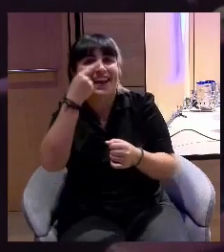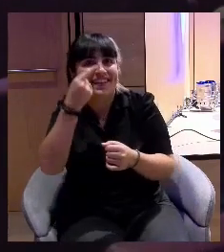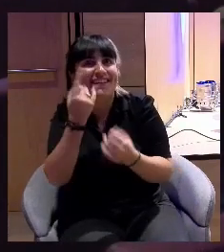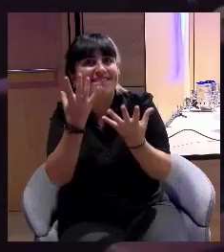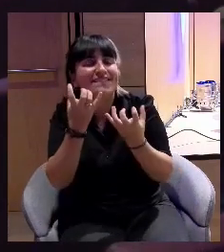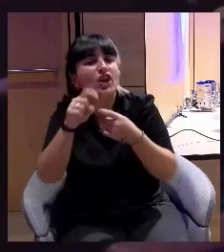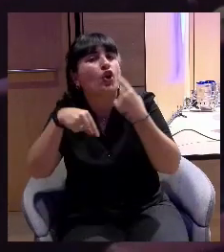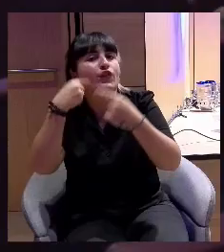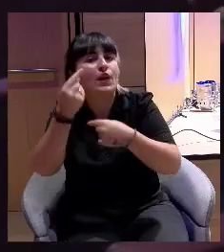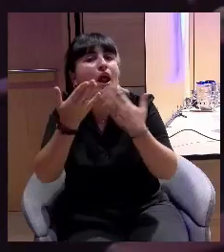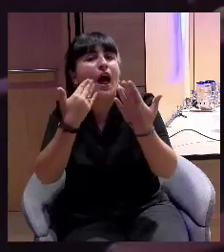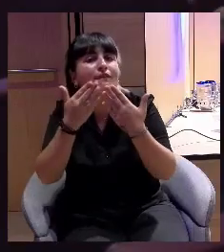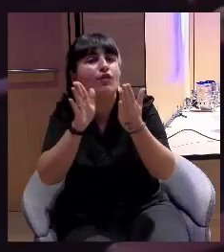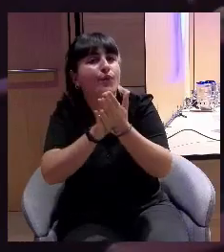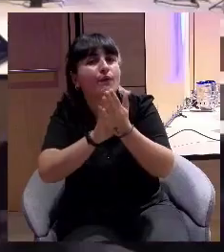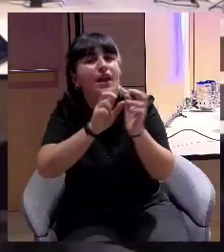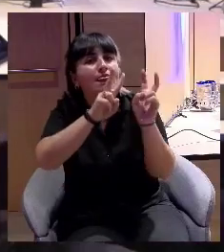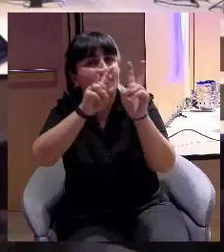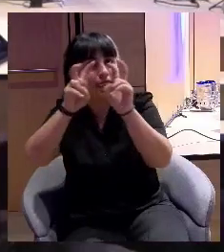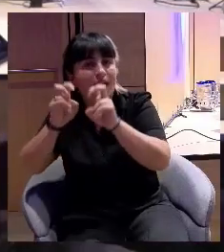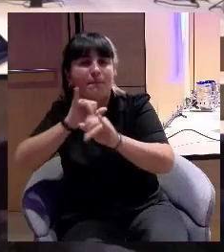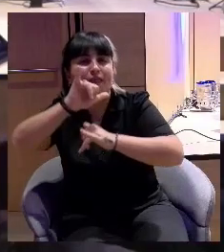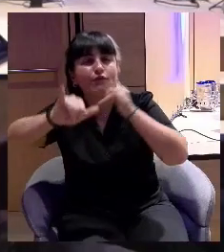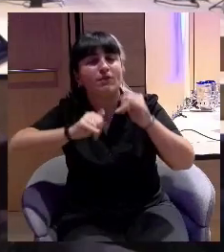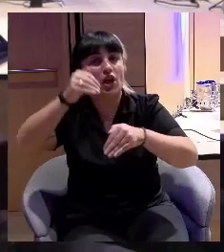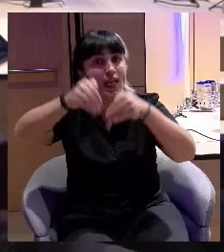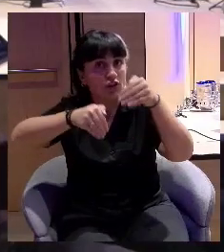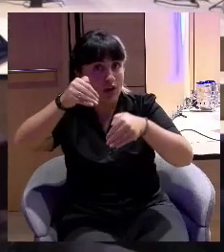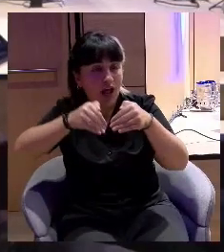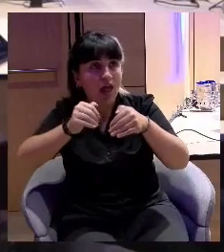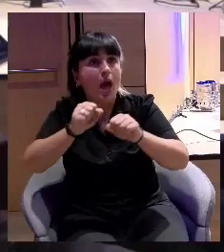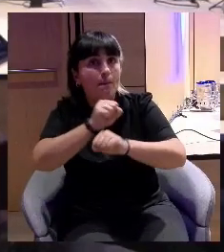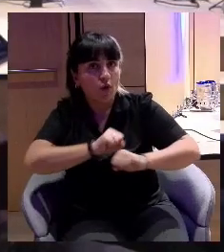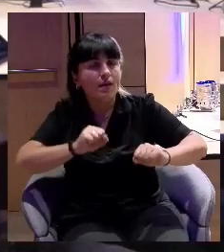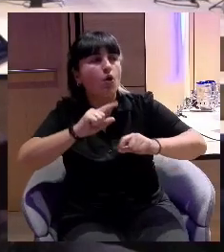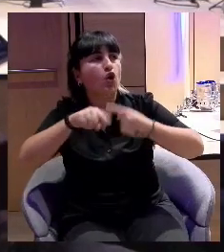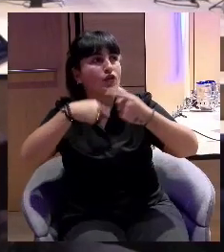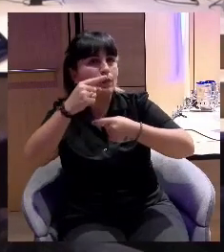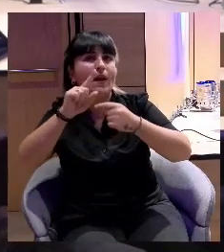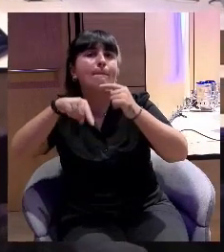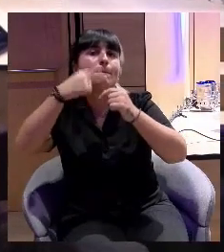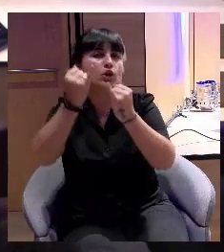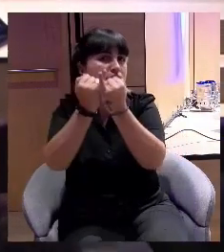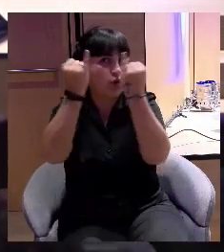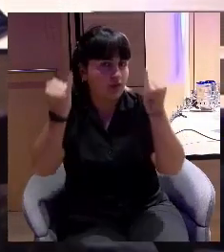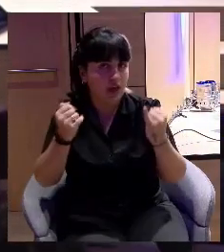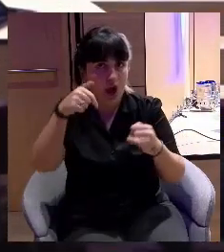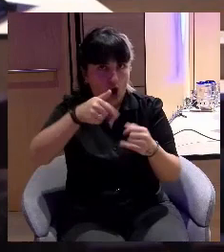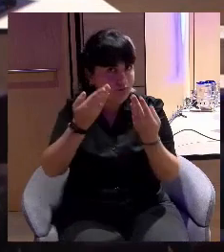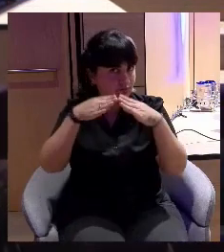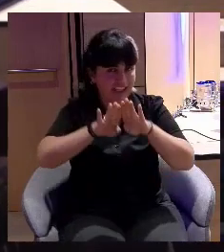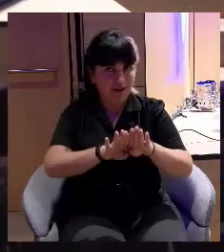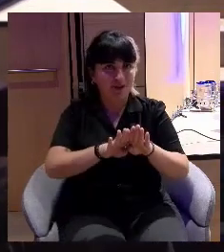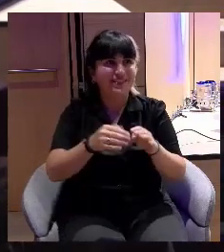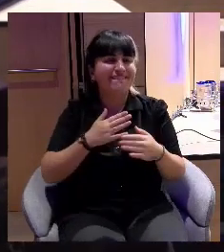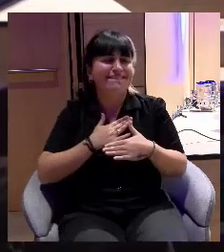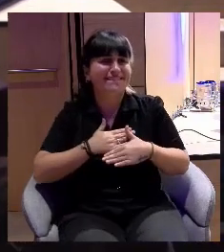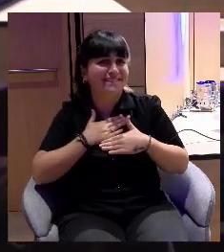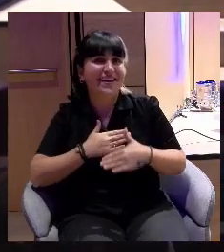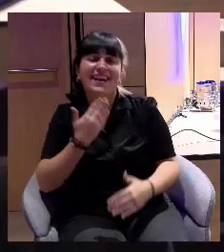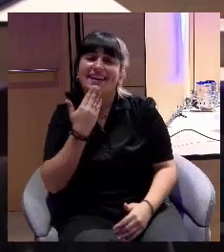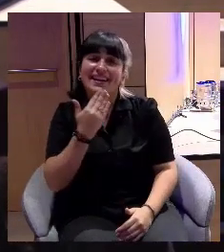charlando sobre información electoral, vamos a estar acá y les agradezco un montón